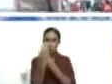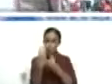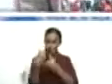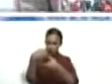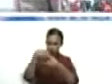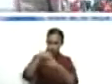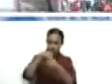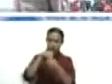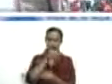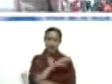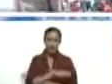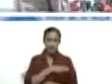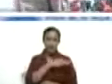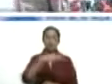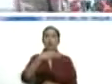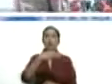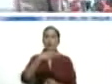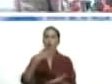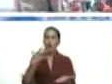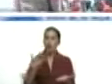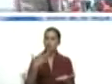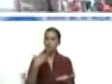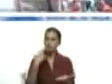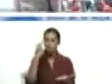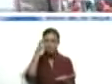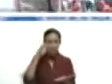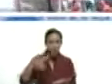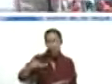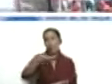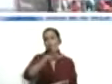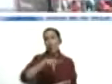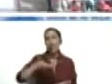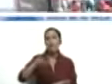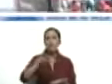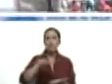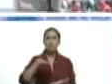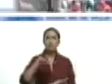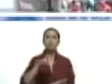nacional, popular, tradicional de Venezuela.